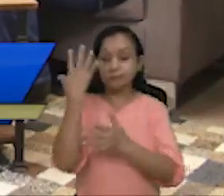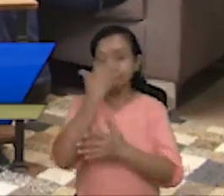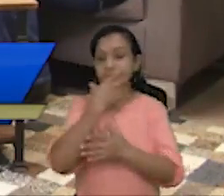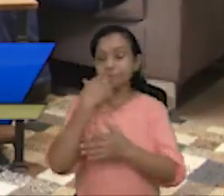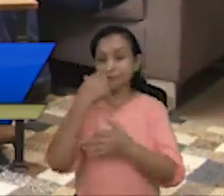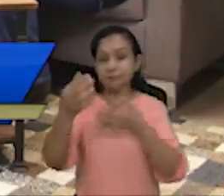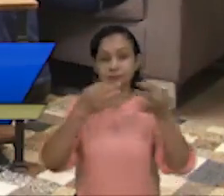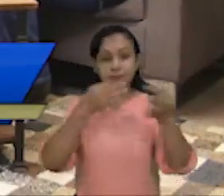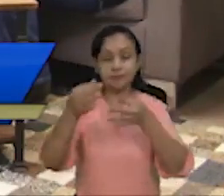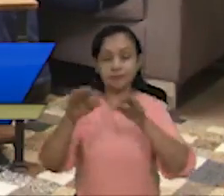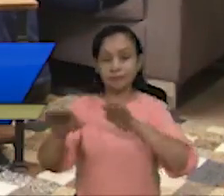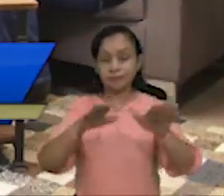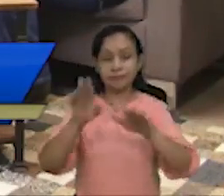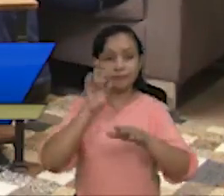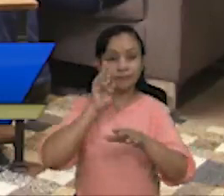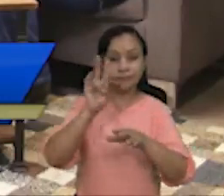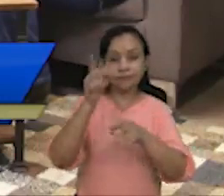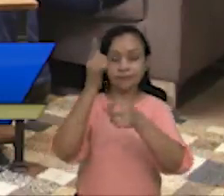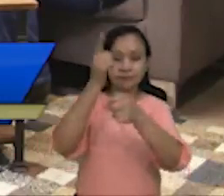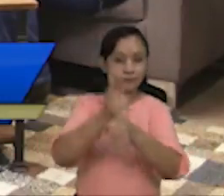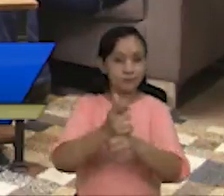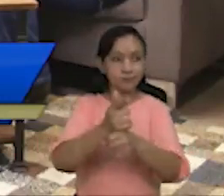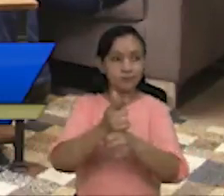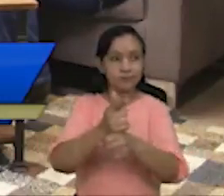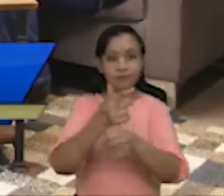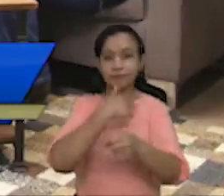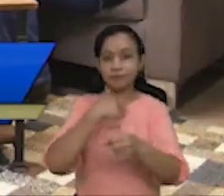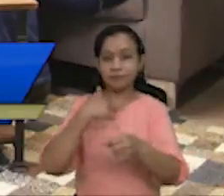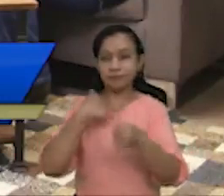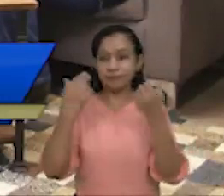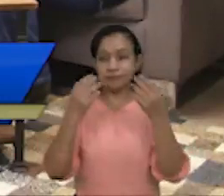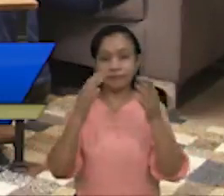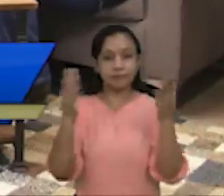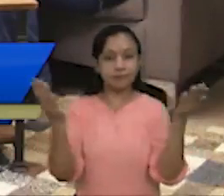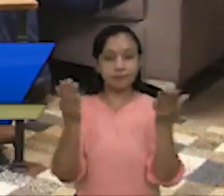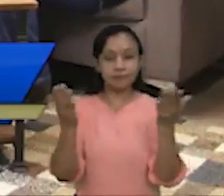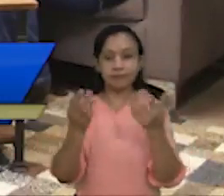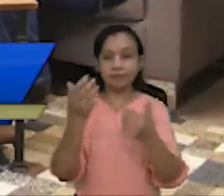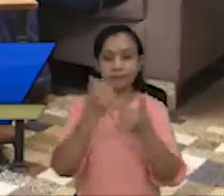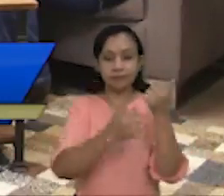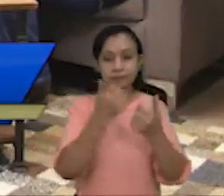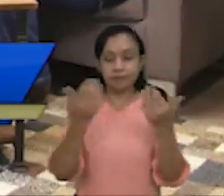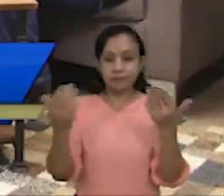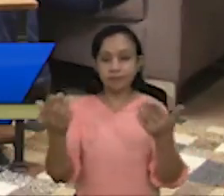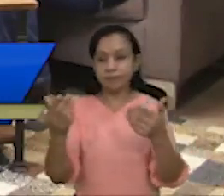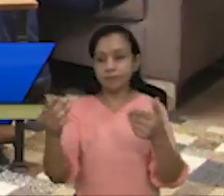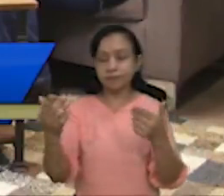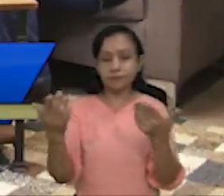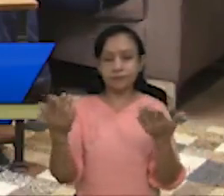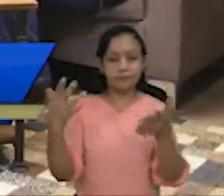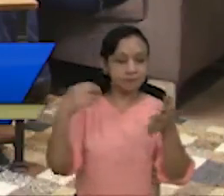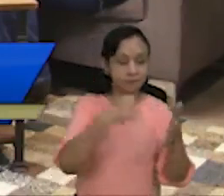vos mencionabas, no la puedes ver, digamos, con una cámara y que le estás transmitiendo que es un accidente de tránsito, un enfrentamiento, cualquier